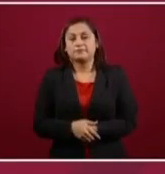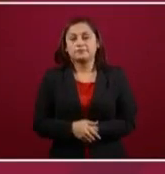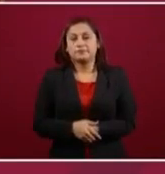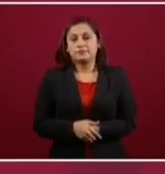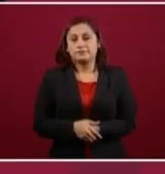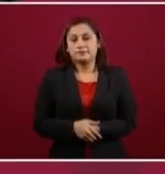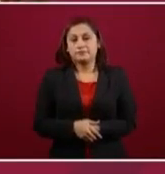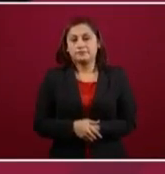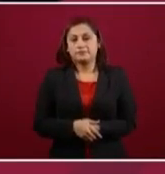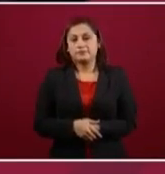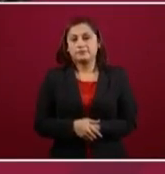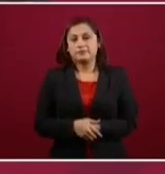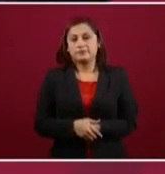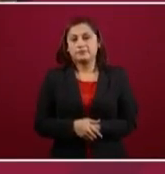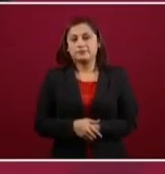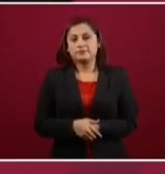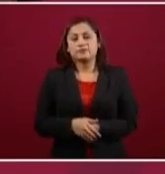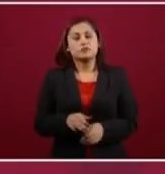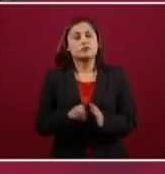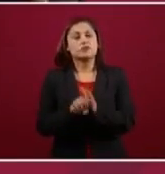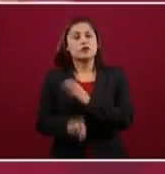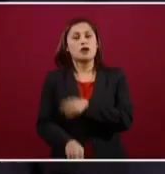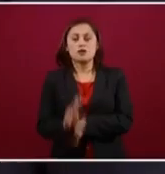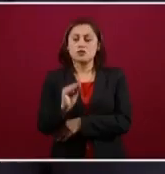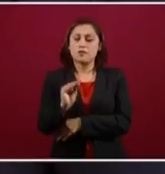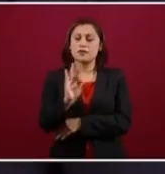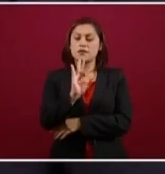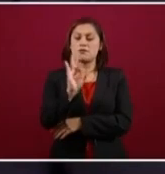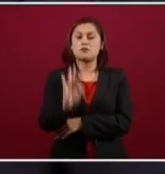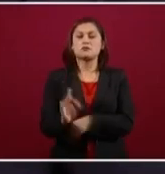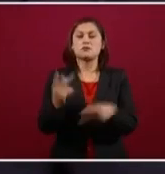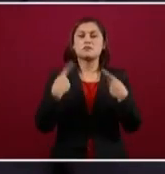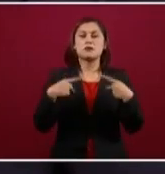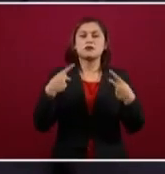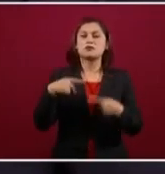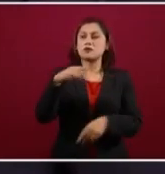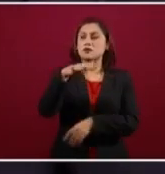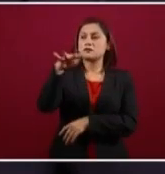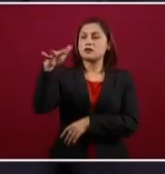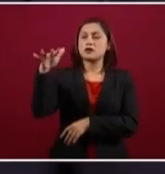Ya el 90% de los adultos mayores